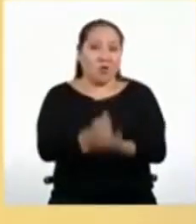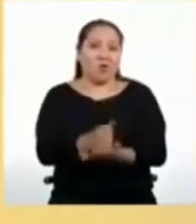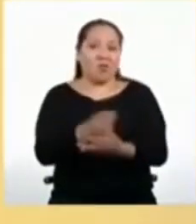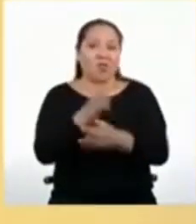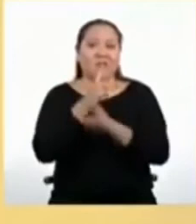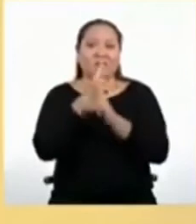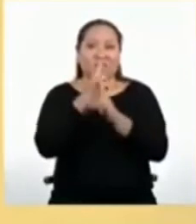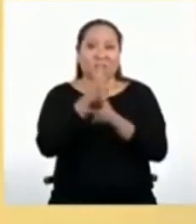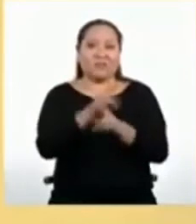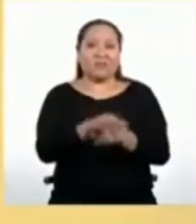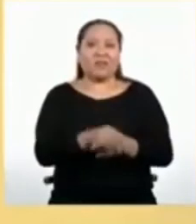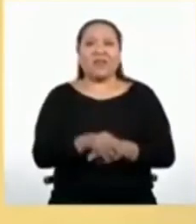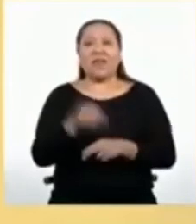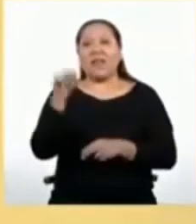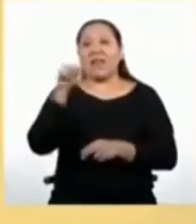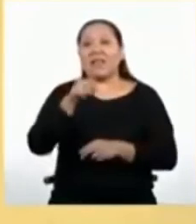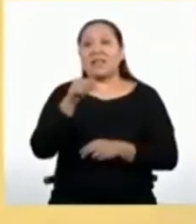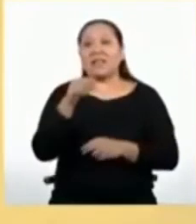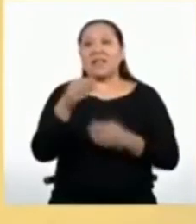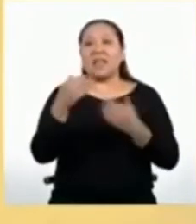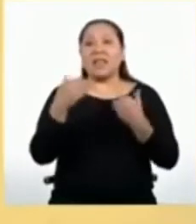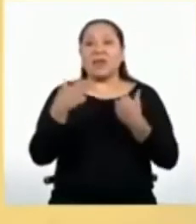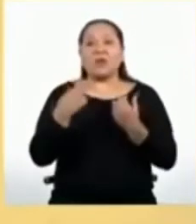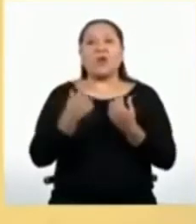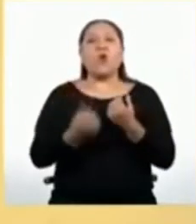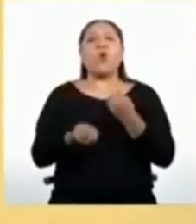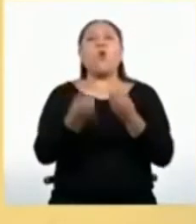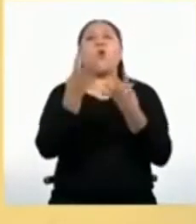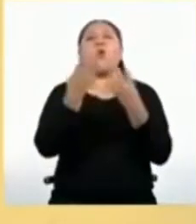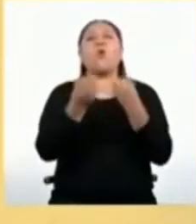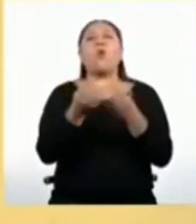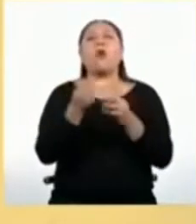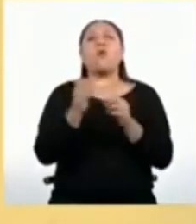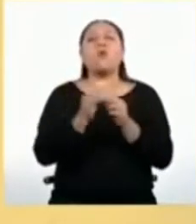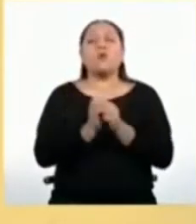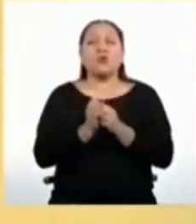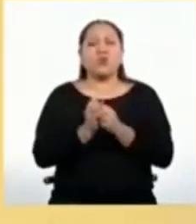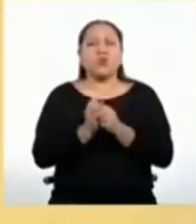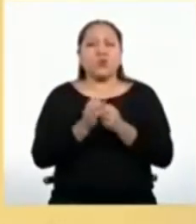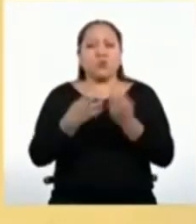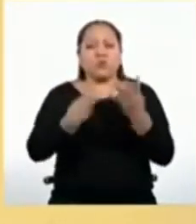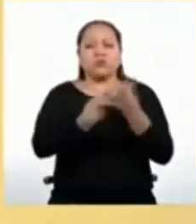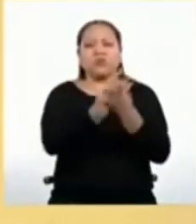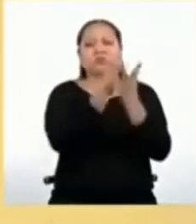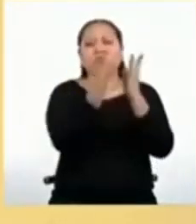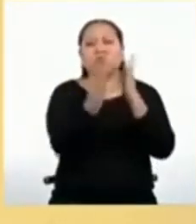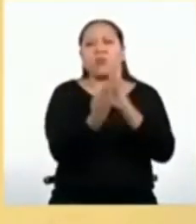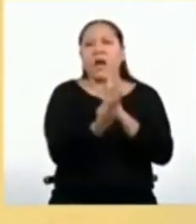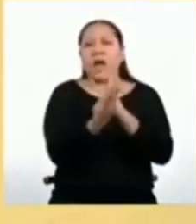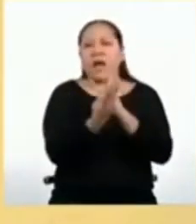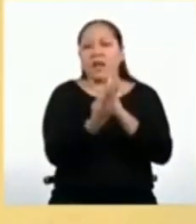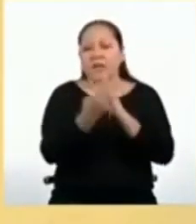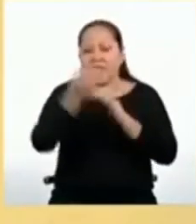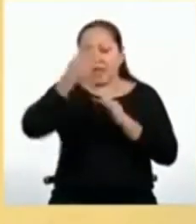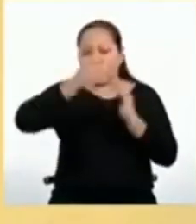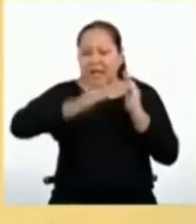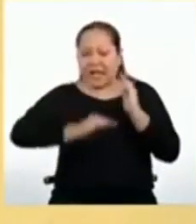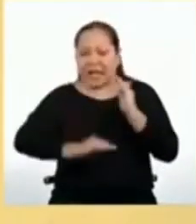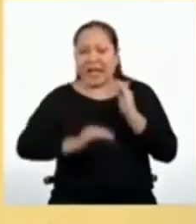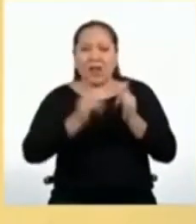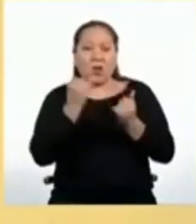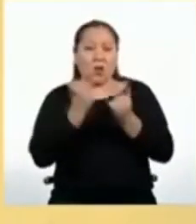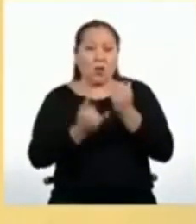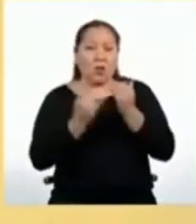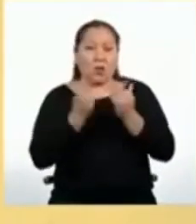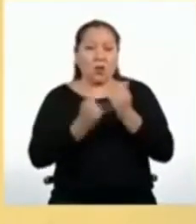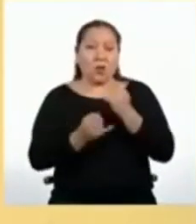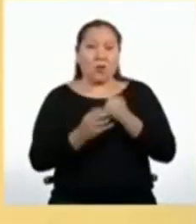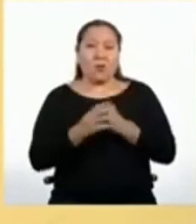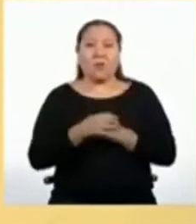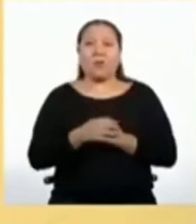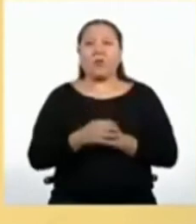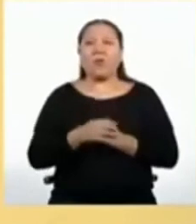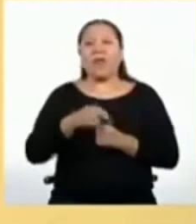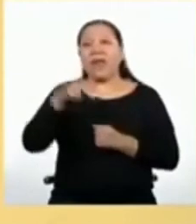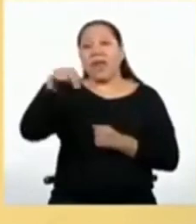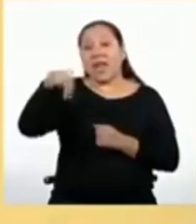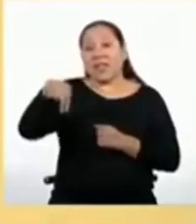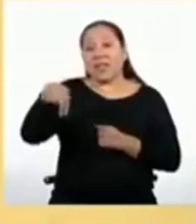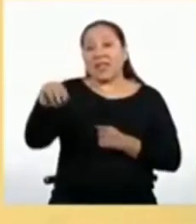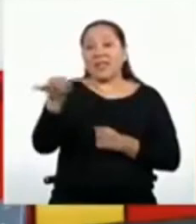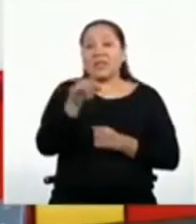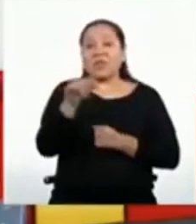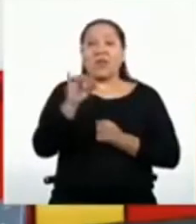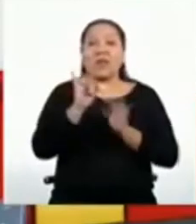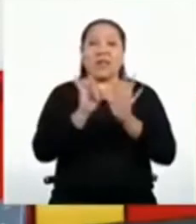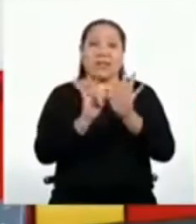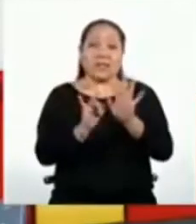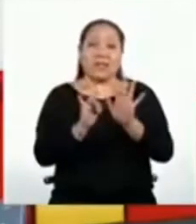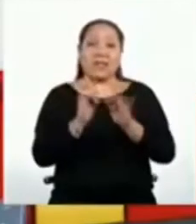posición. En este caso queremos saber cuántas cartas tendrá el séptimo piso. Eso quiere decir que n es igual a